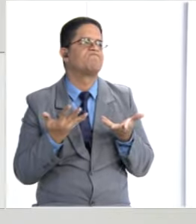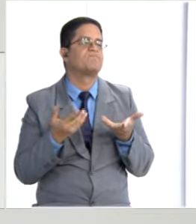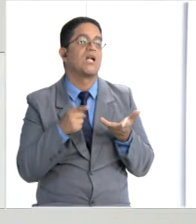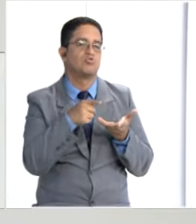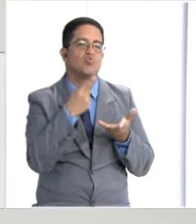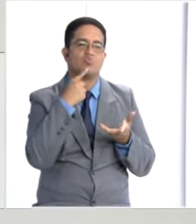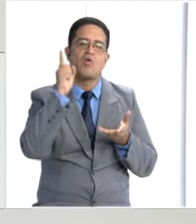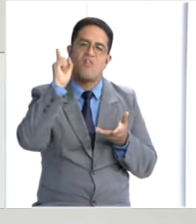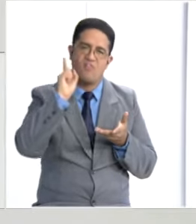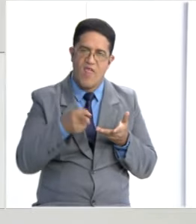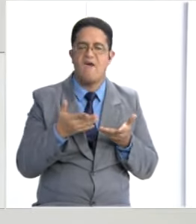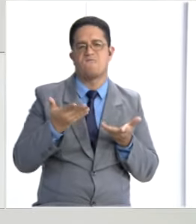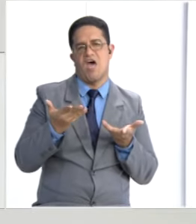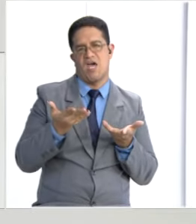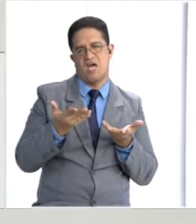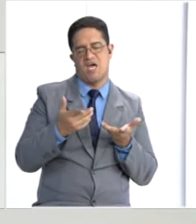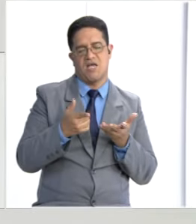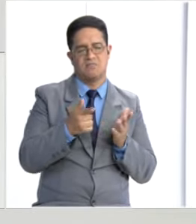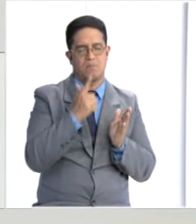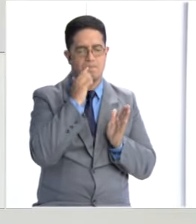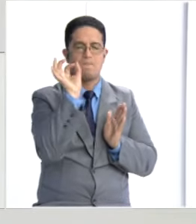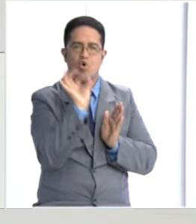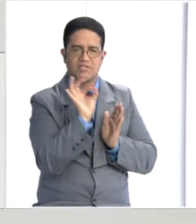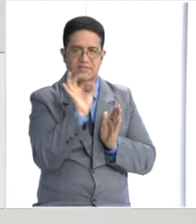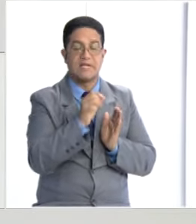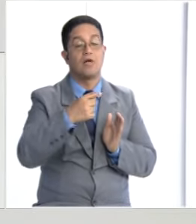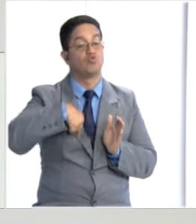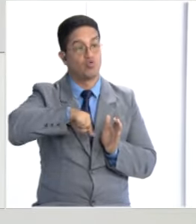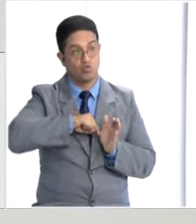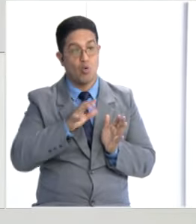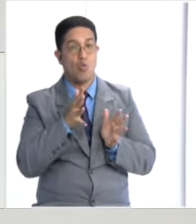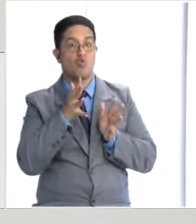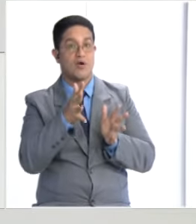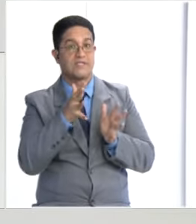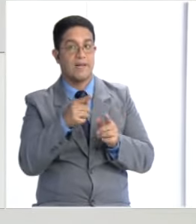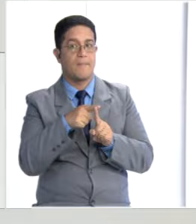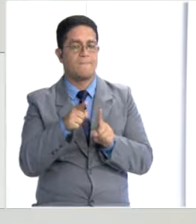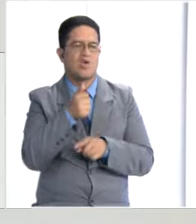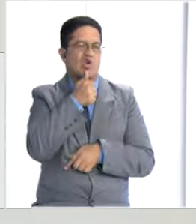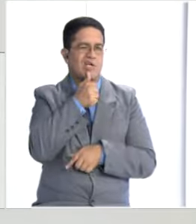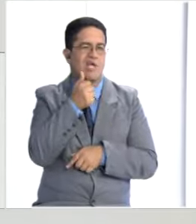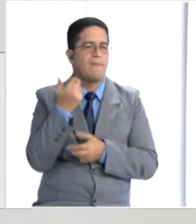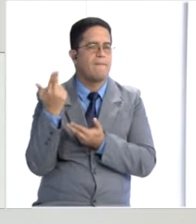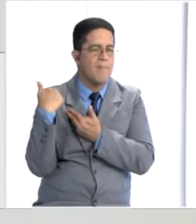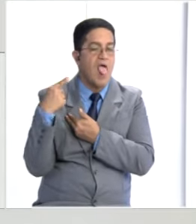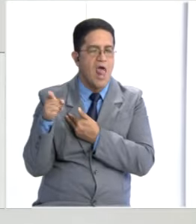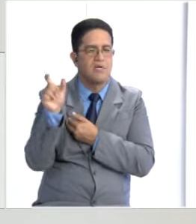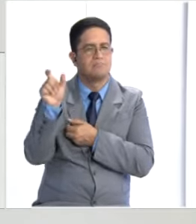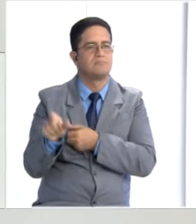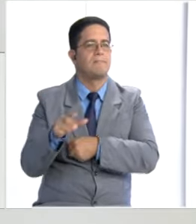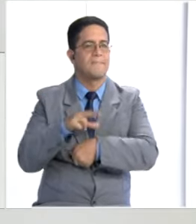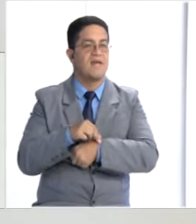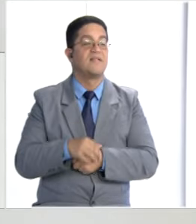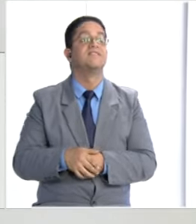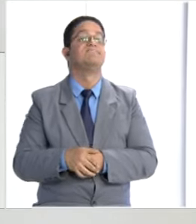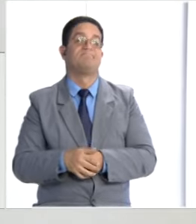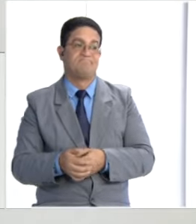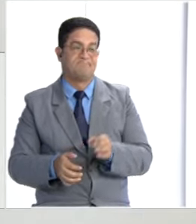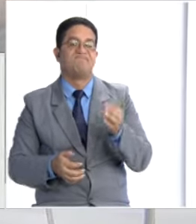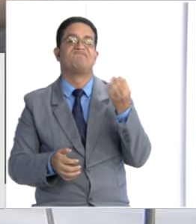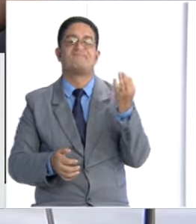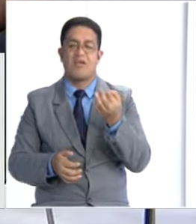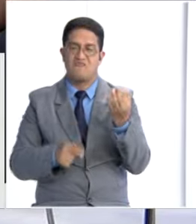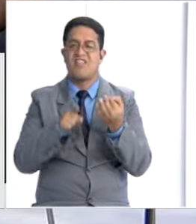tomar para tu patología, ¿sí? Nosotros podemos orientar, pero siempre es bueno consultar con su médico tratante. No a la automedicación, es